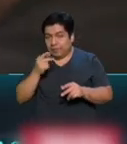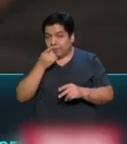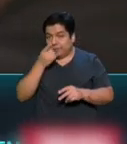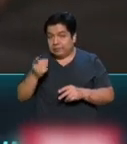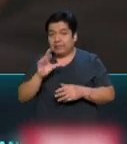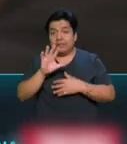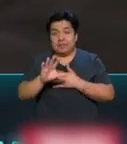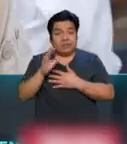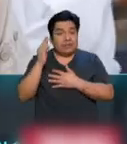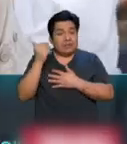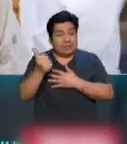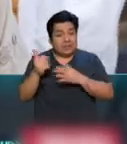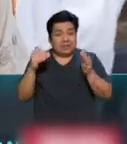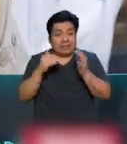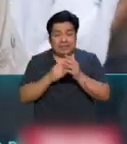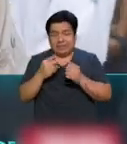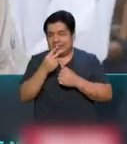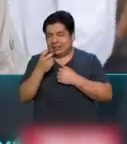reportó que